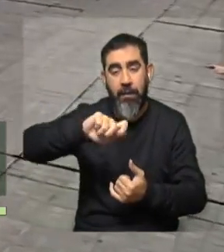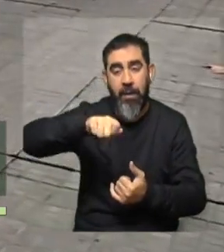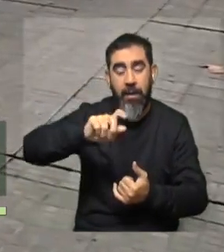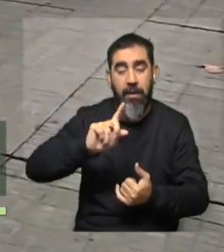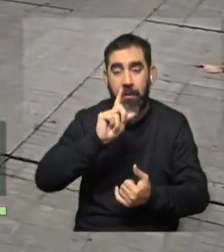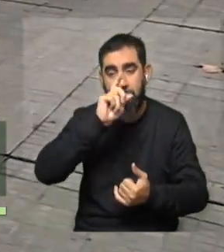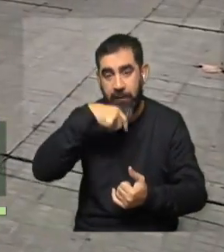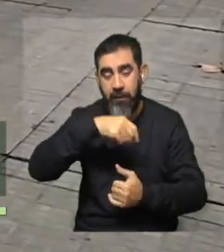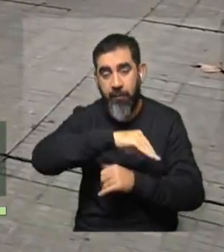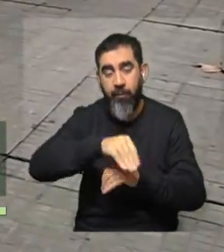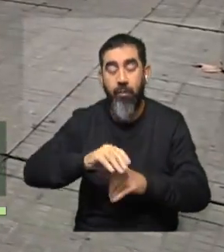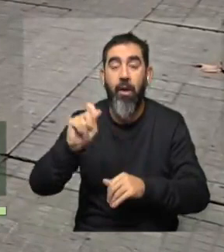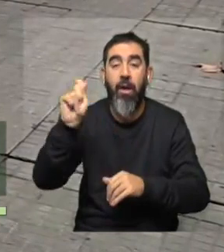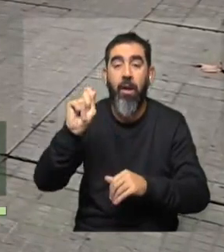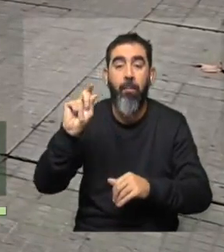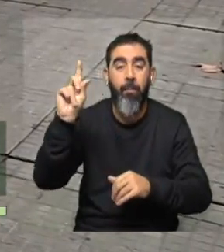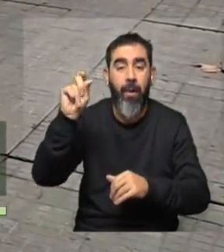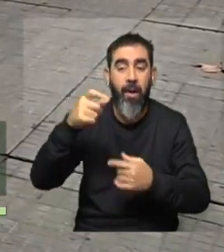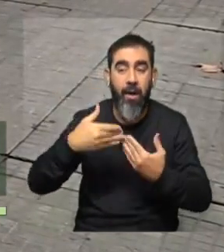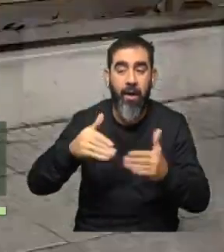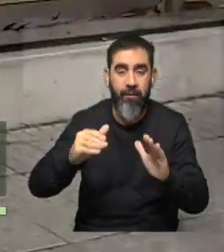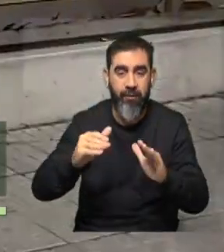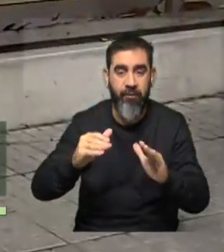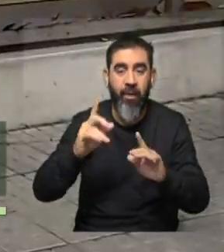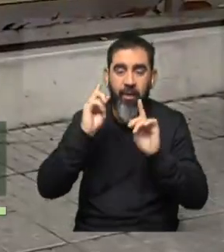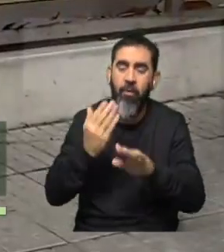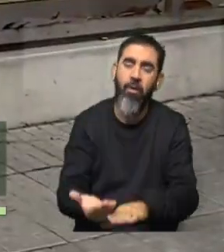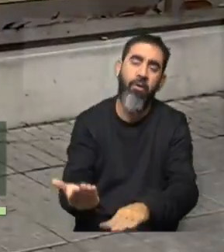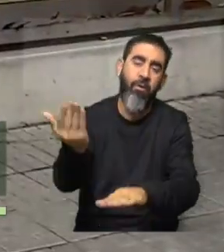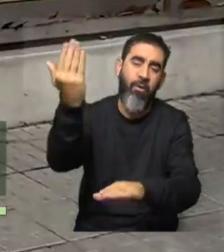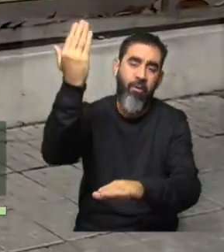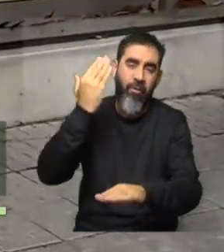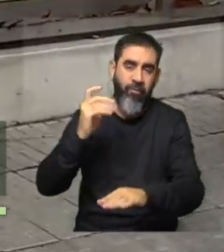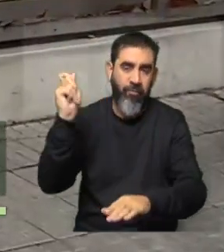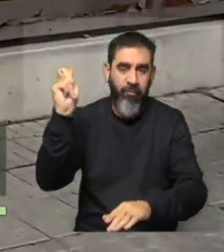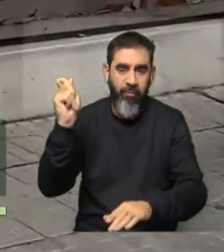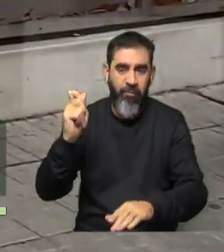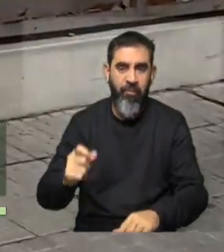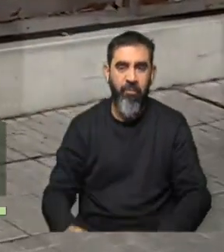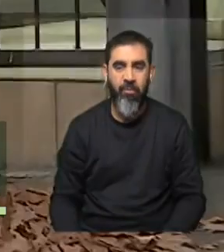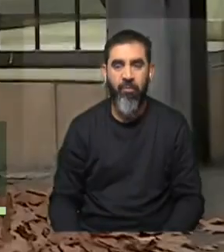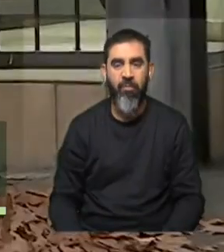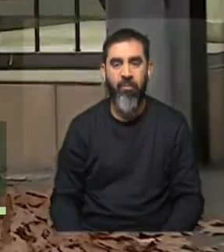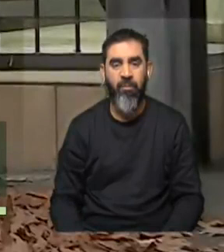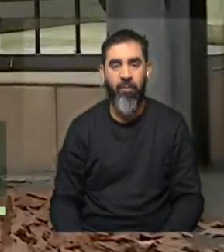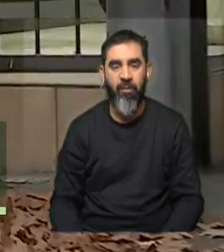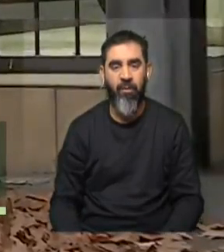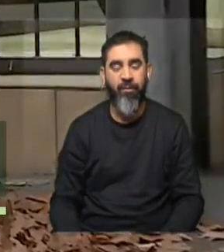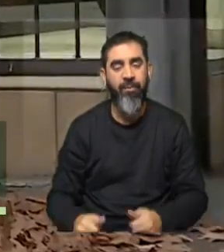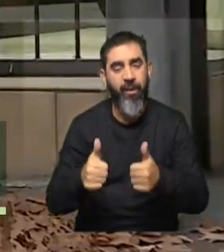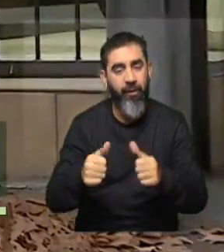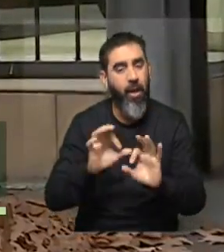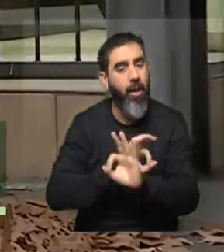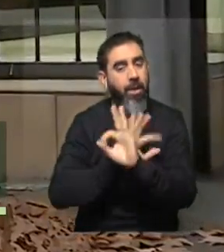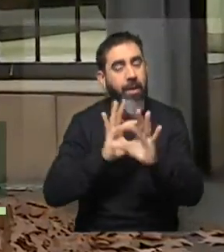y ahora metropolitana se decretó en la emergencia hídrica algo que tenía que haberse hecho hace mucho mucho tiempo sí que está bien empezar a